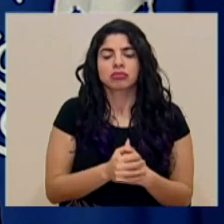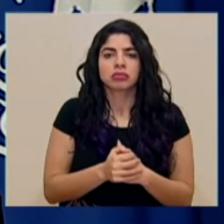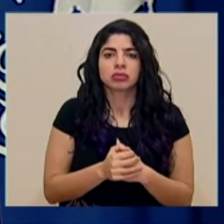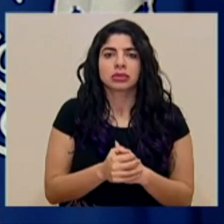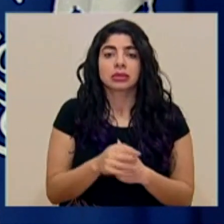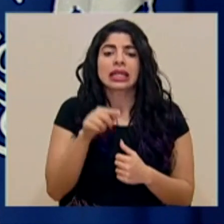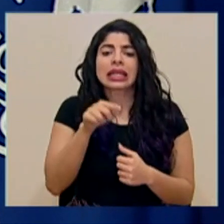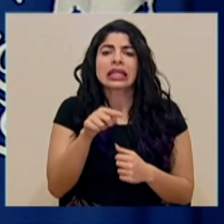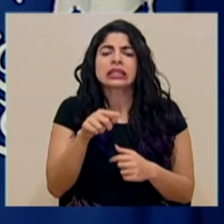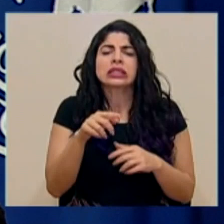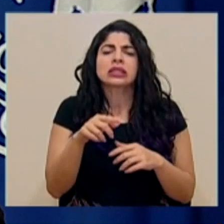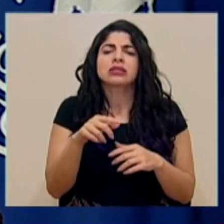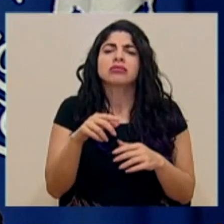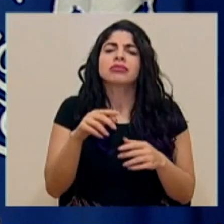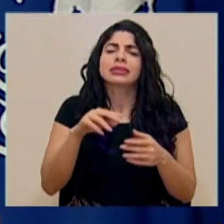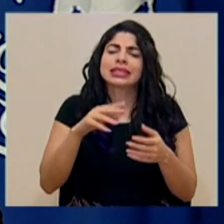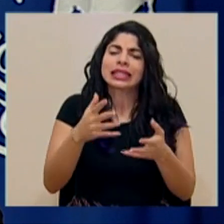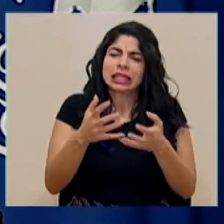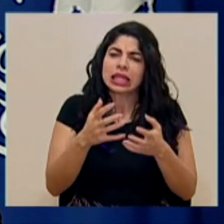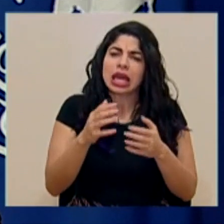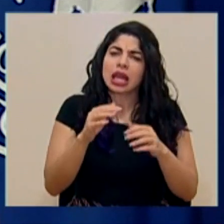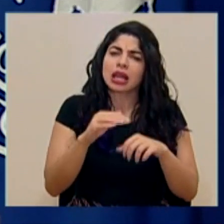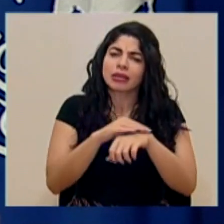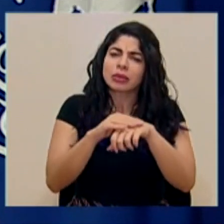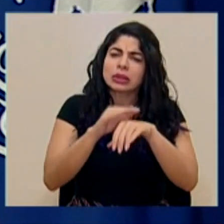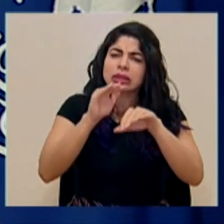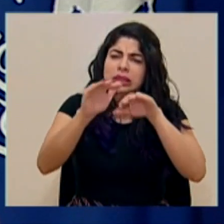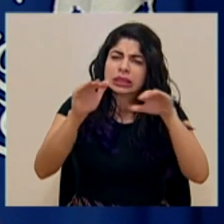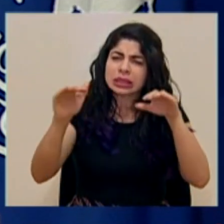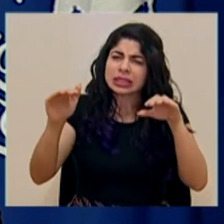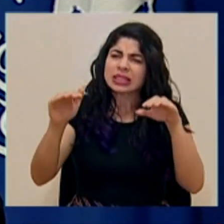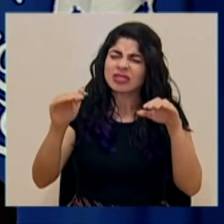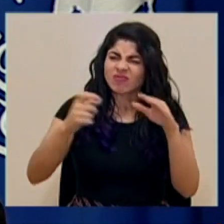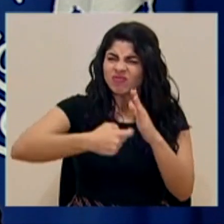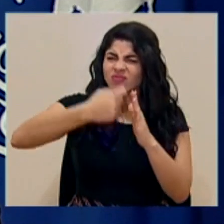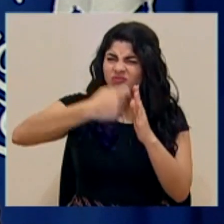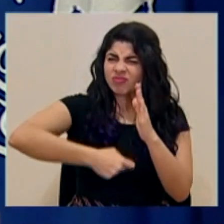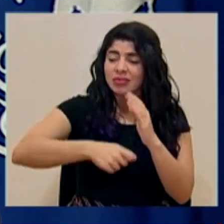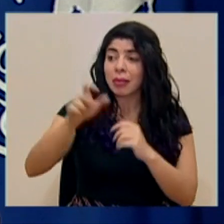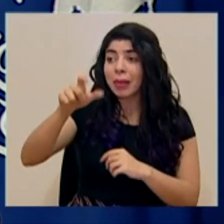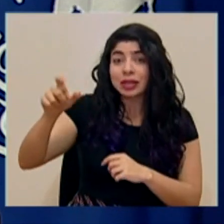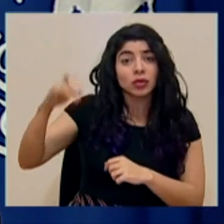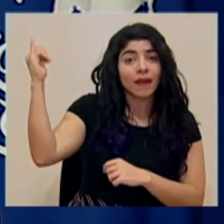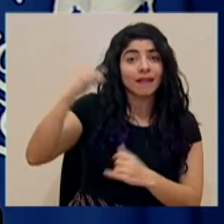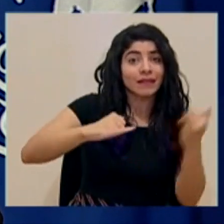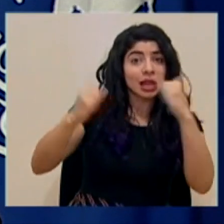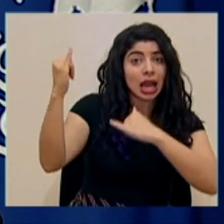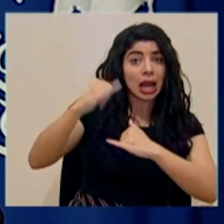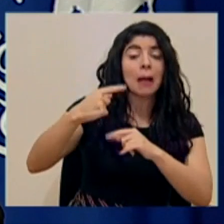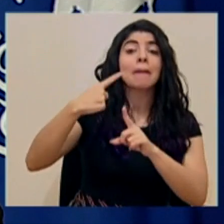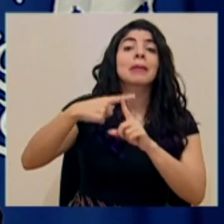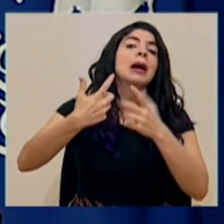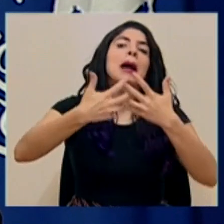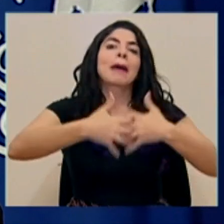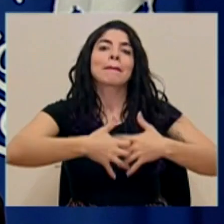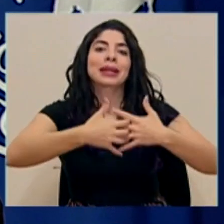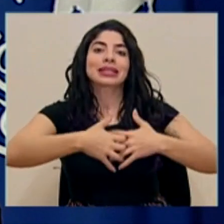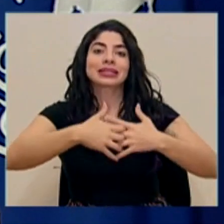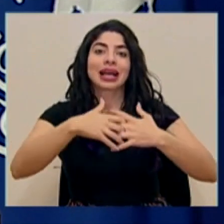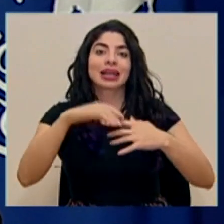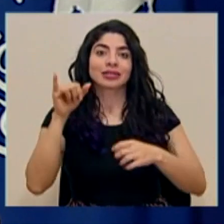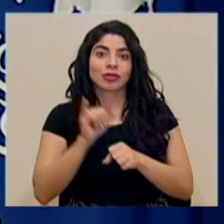Para esto queremos hacer un llamado muy estricto, tanto a los viajeros como a las empresas de